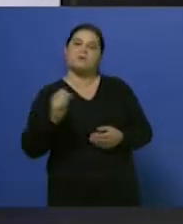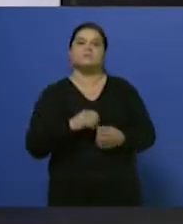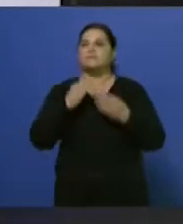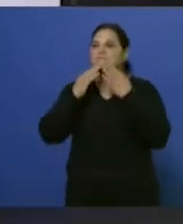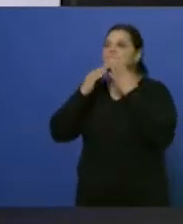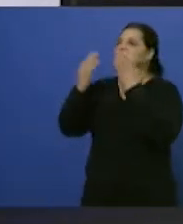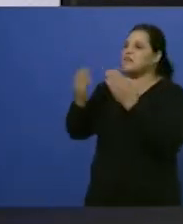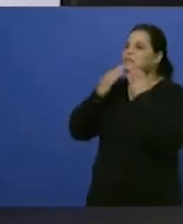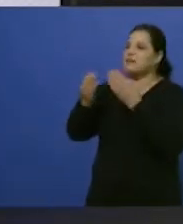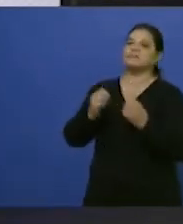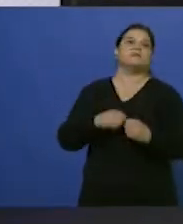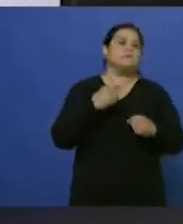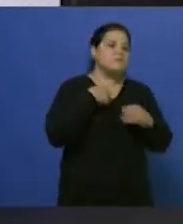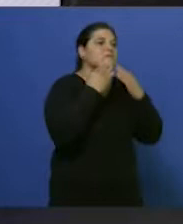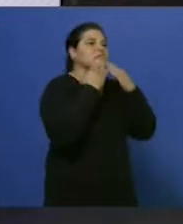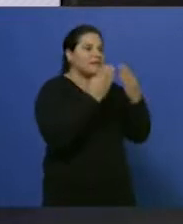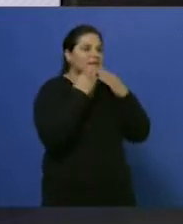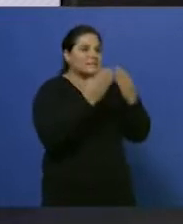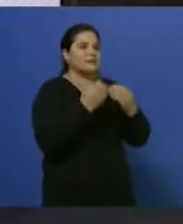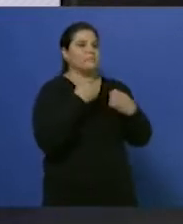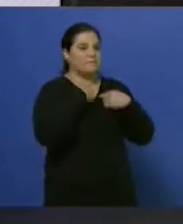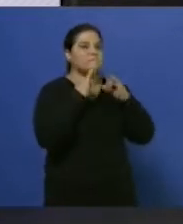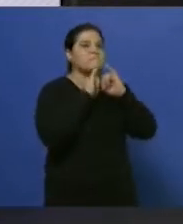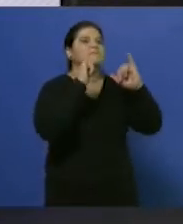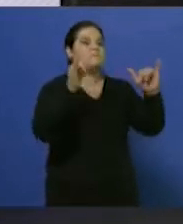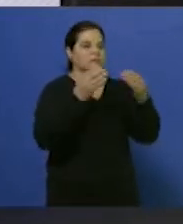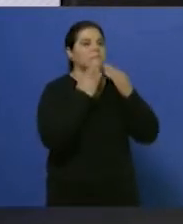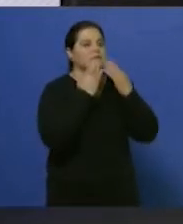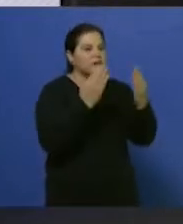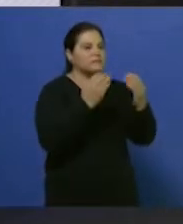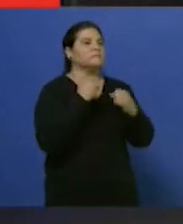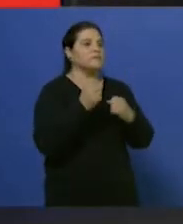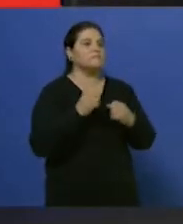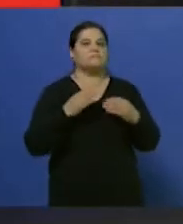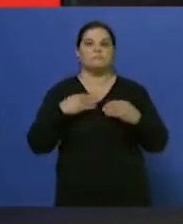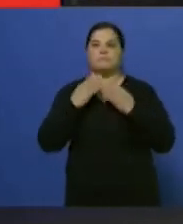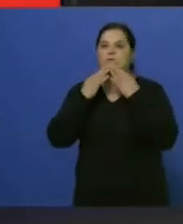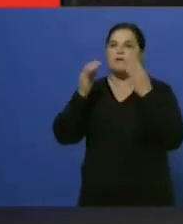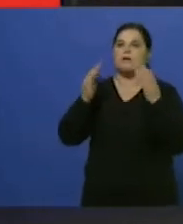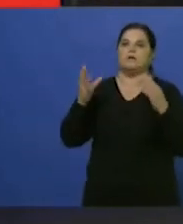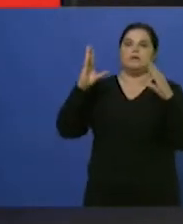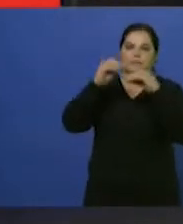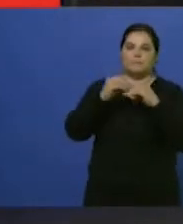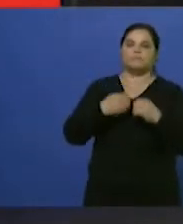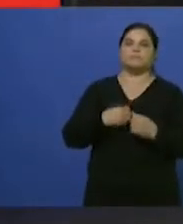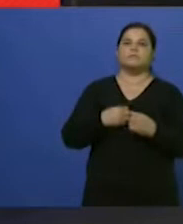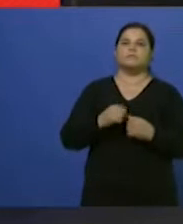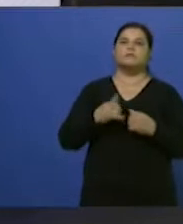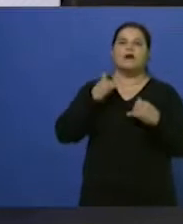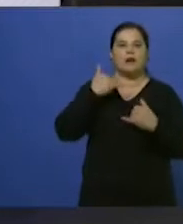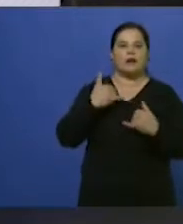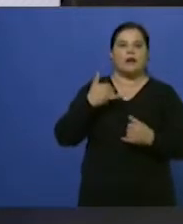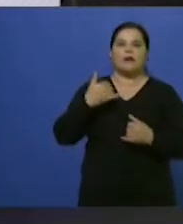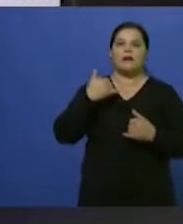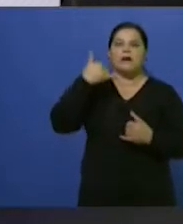gracias a usted por dejarme expresarme. Que tenga una buena noche. Igualmente. Hasta luego. Bueno, ahí hablamos con el empresario. Gran